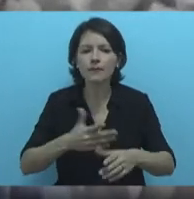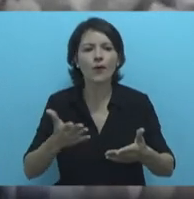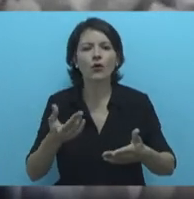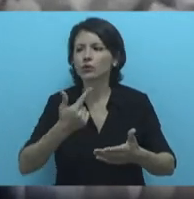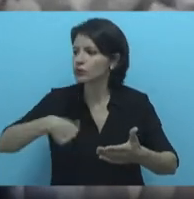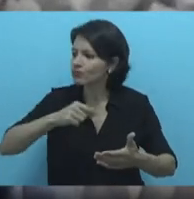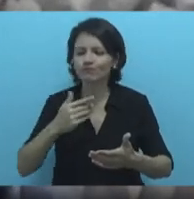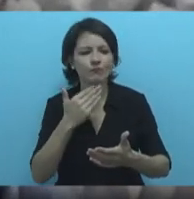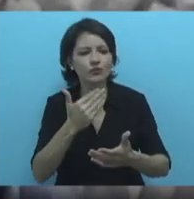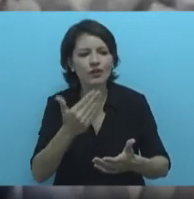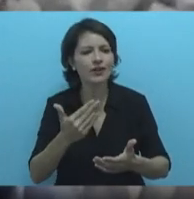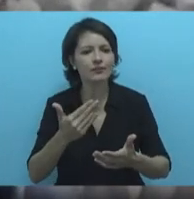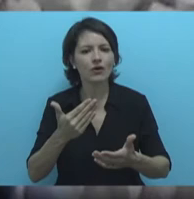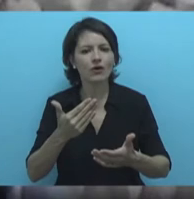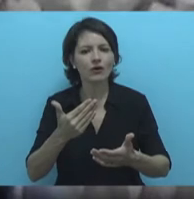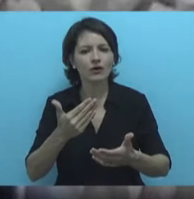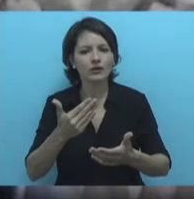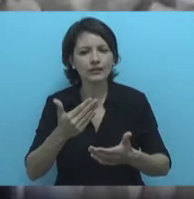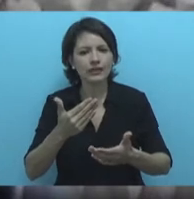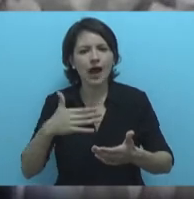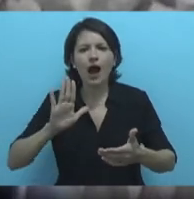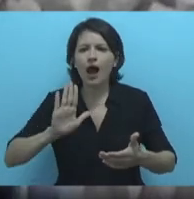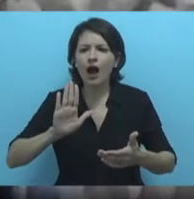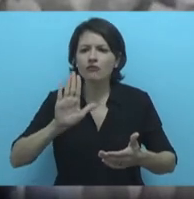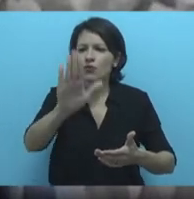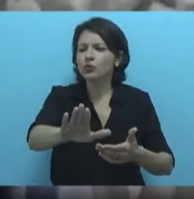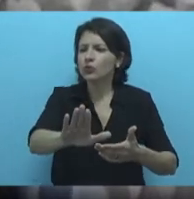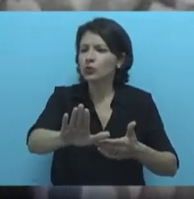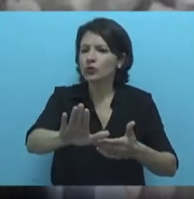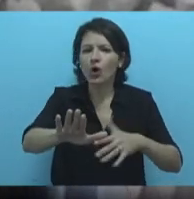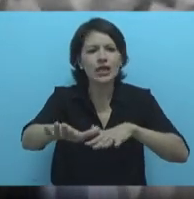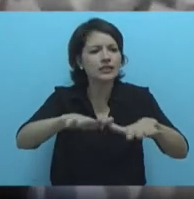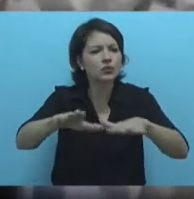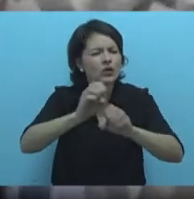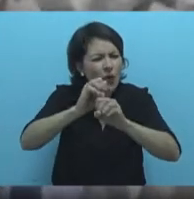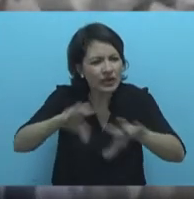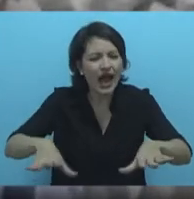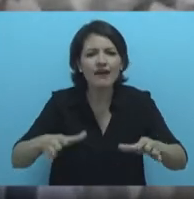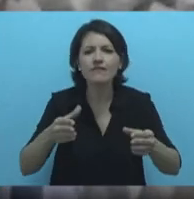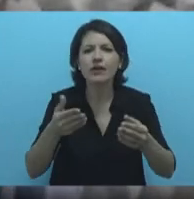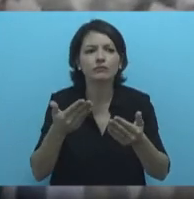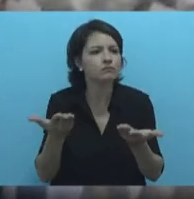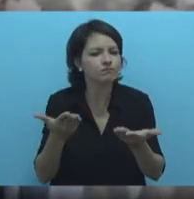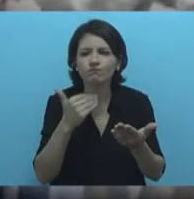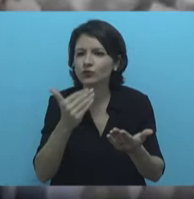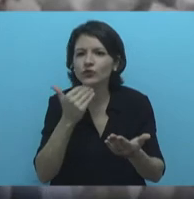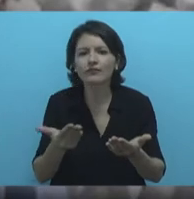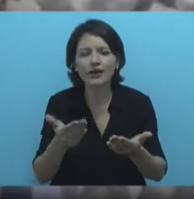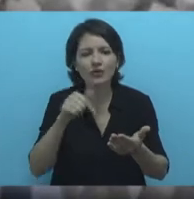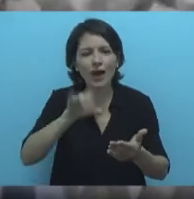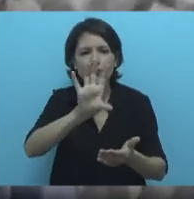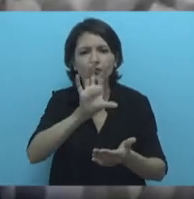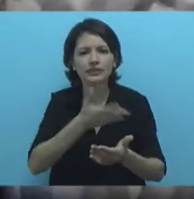cuál va a ser la gravedad que se va a profundizar en los próximos días en nuestra provincia